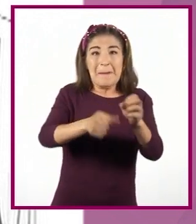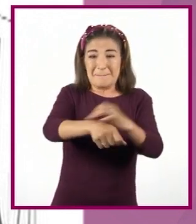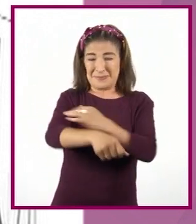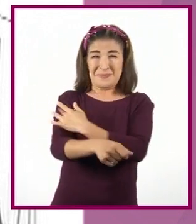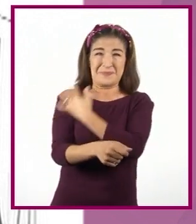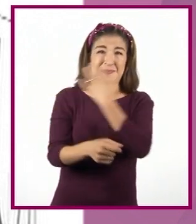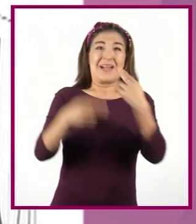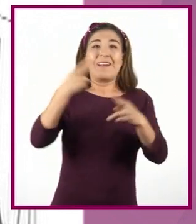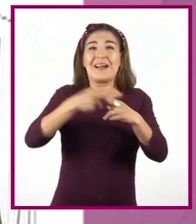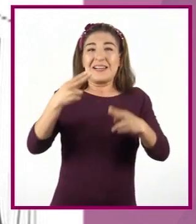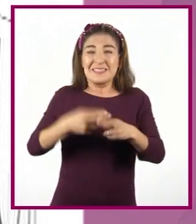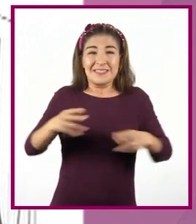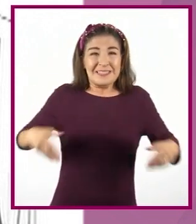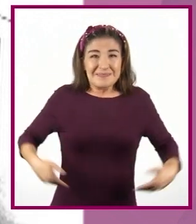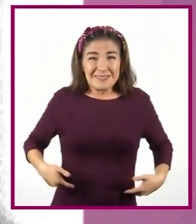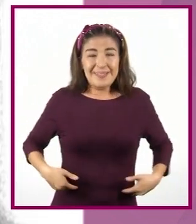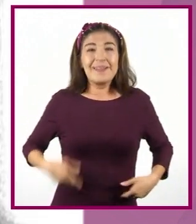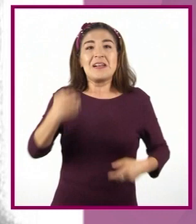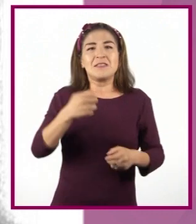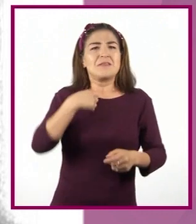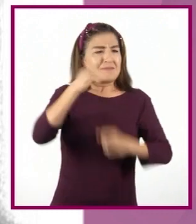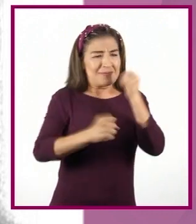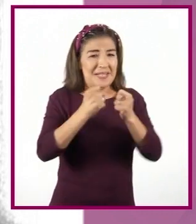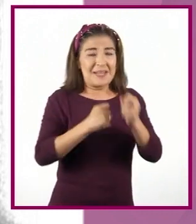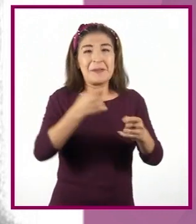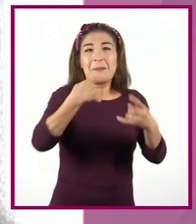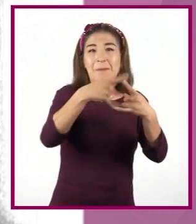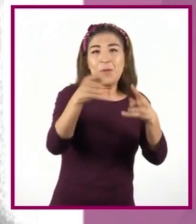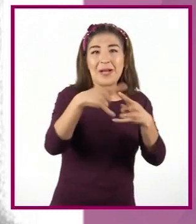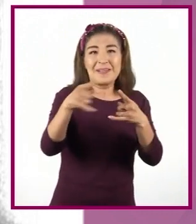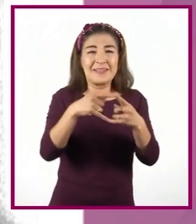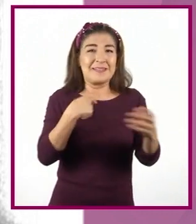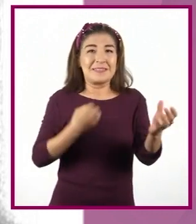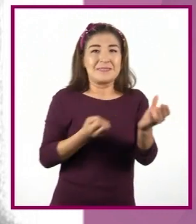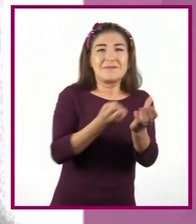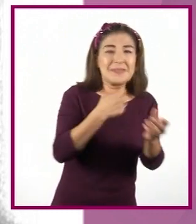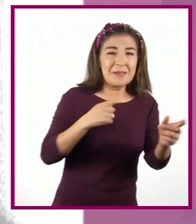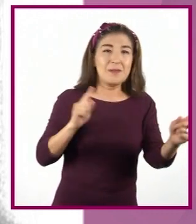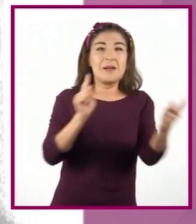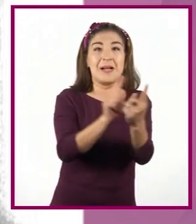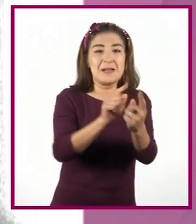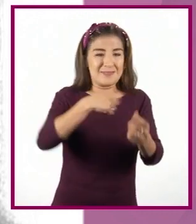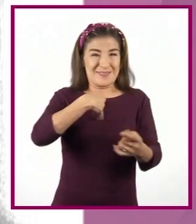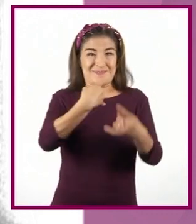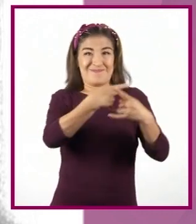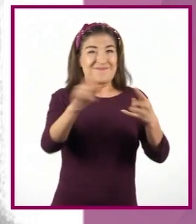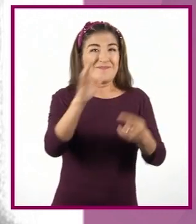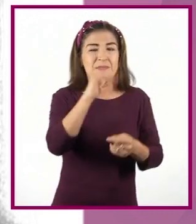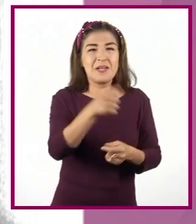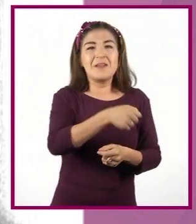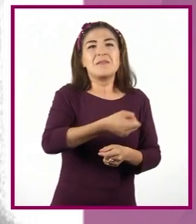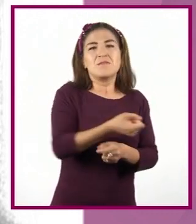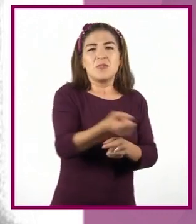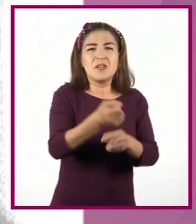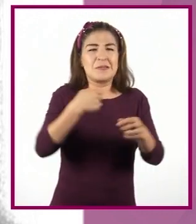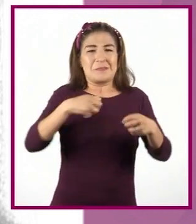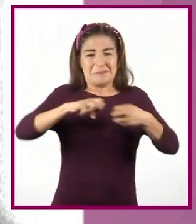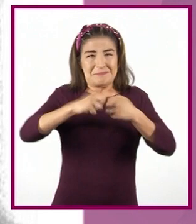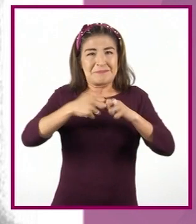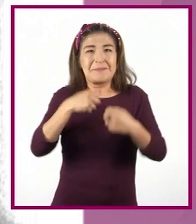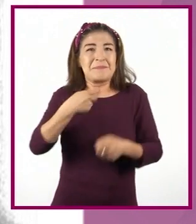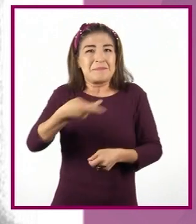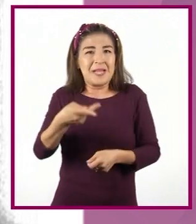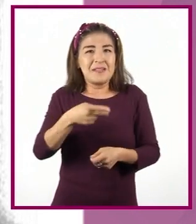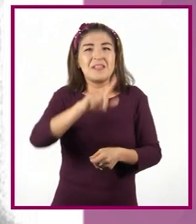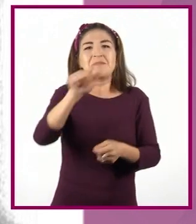cintura. Asustado, corrí hasta la puerta de entrada, pero antes de poder abrirla, me flaquearon las piernas y